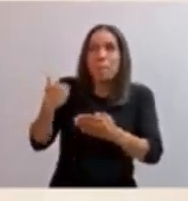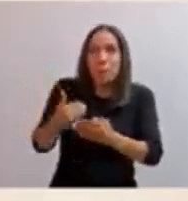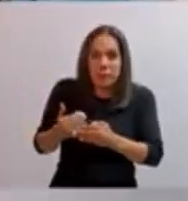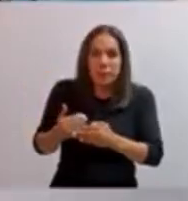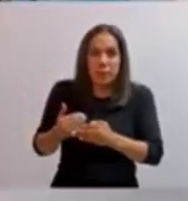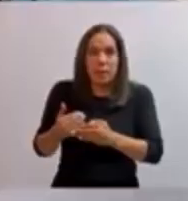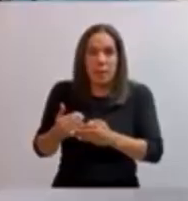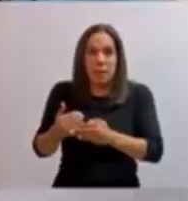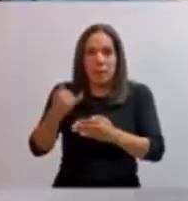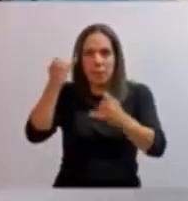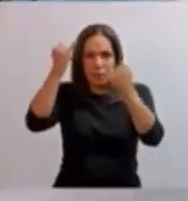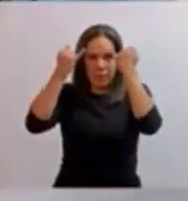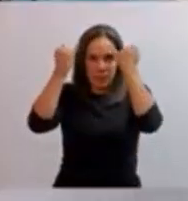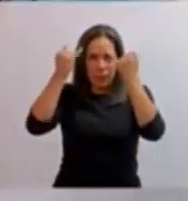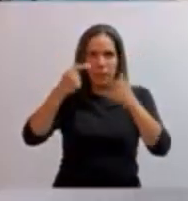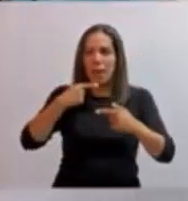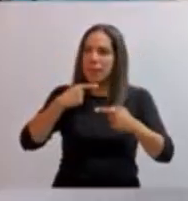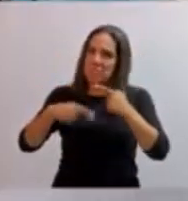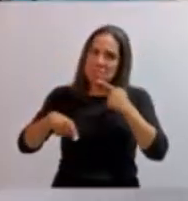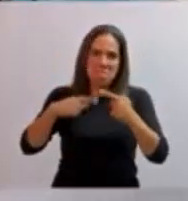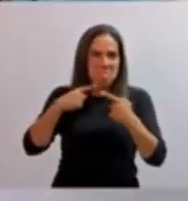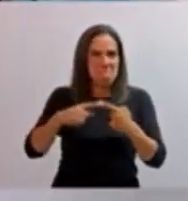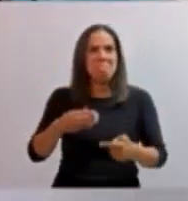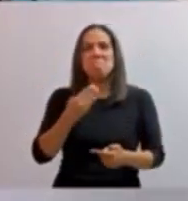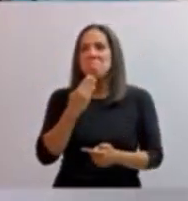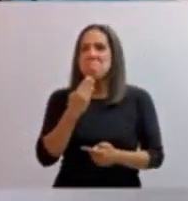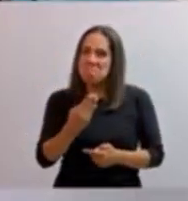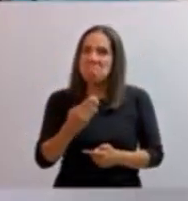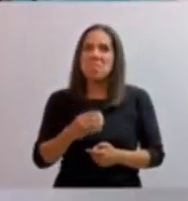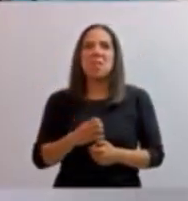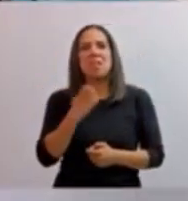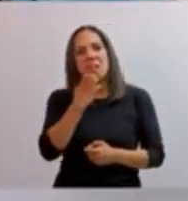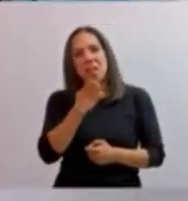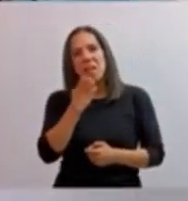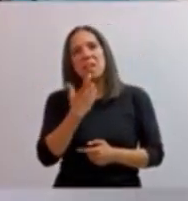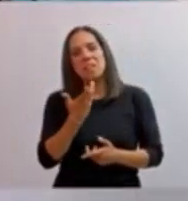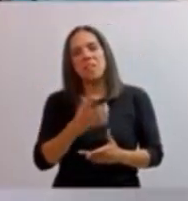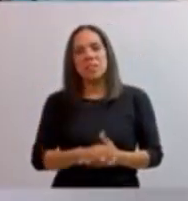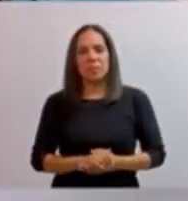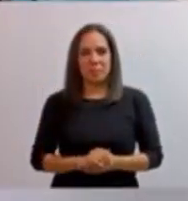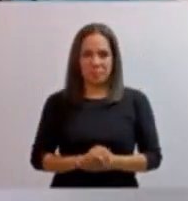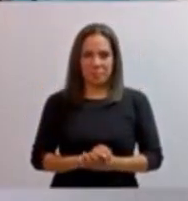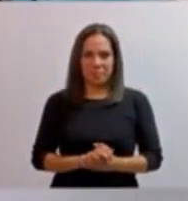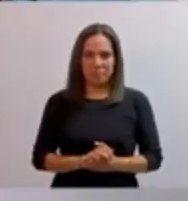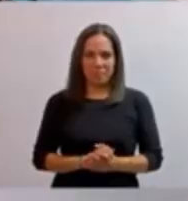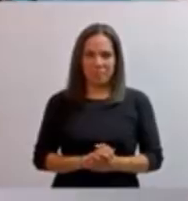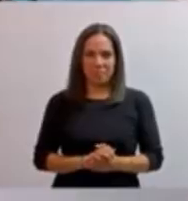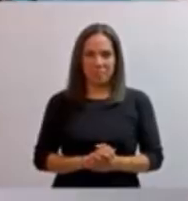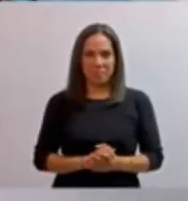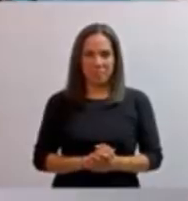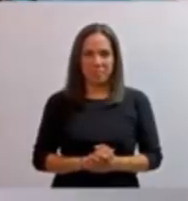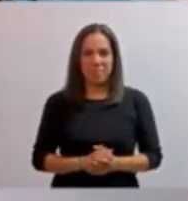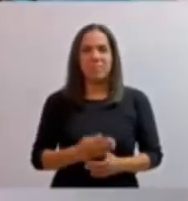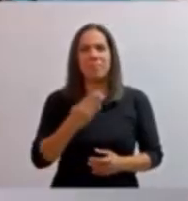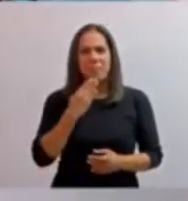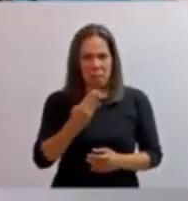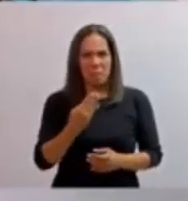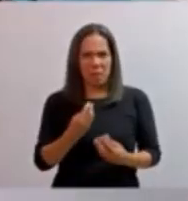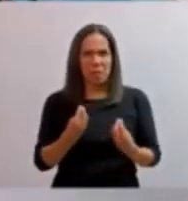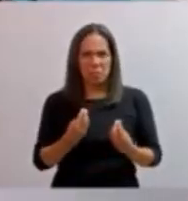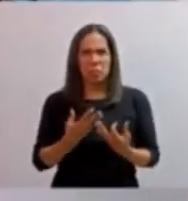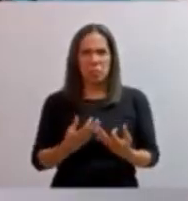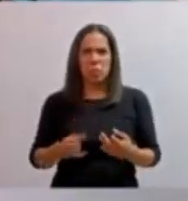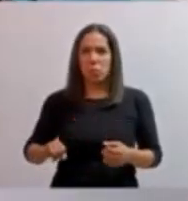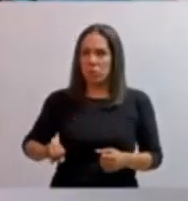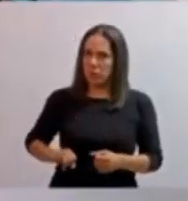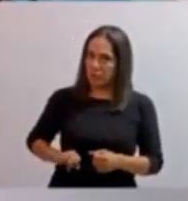diálogos con las escuelas. Esa fue la experiencia que les quería compartir. Bien, Isabel, pues qué interesante. Por